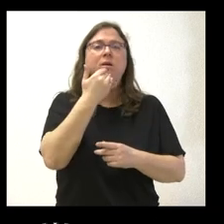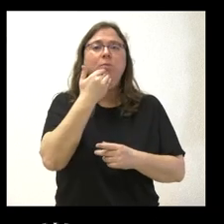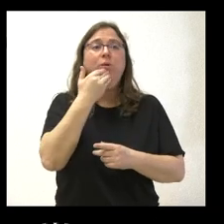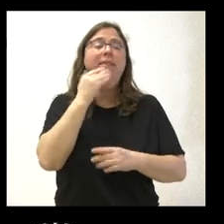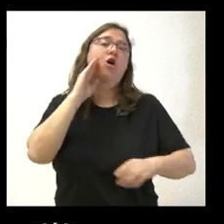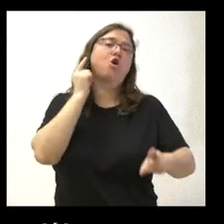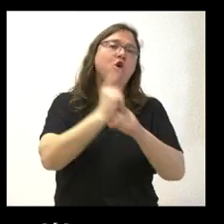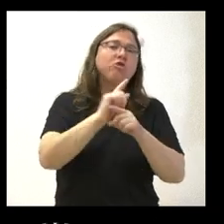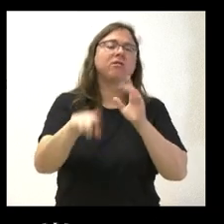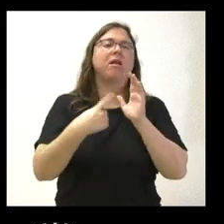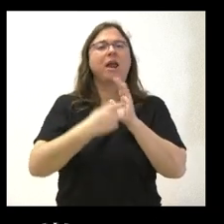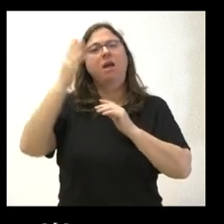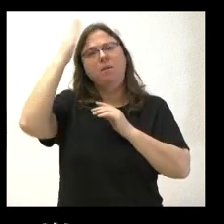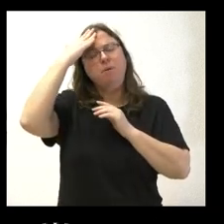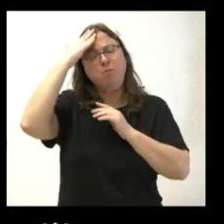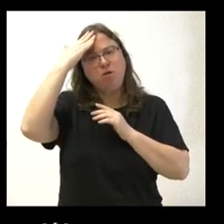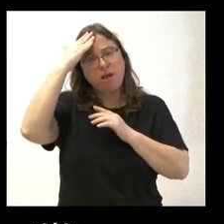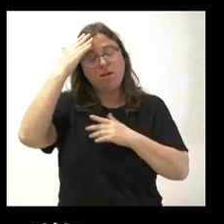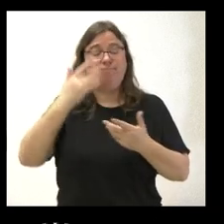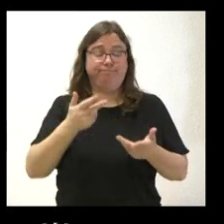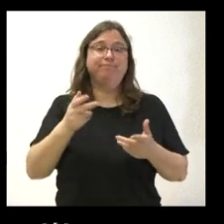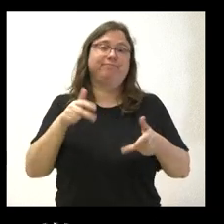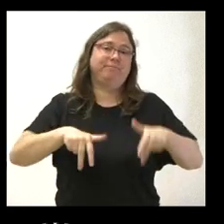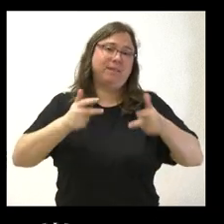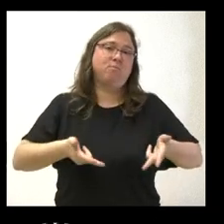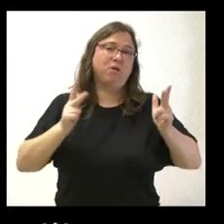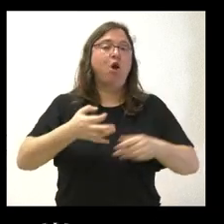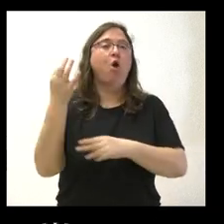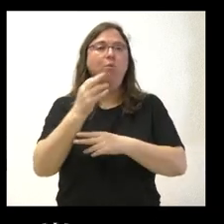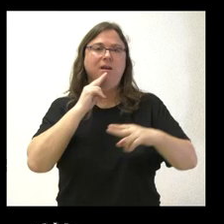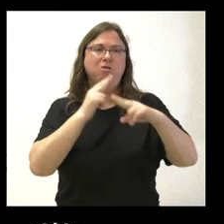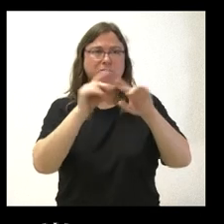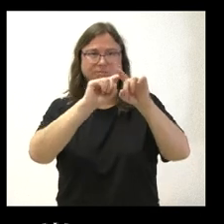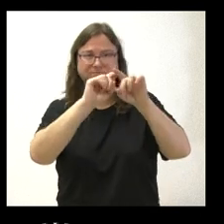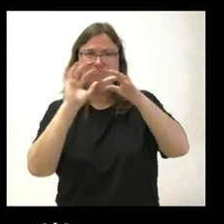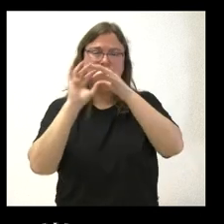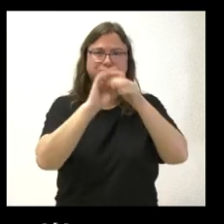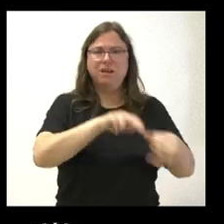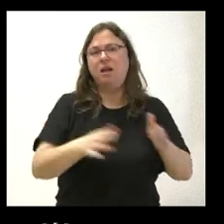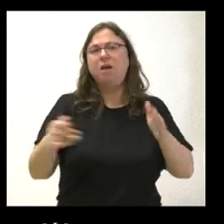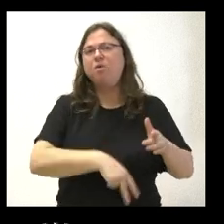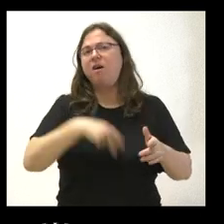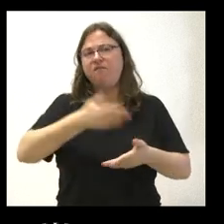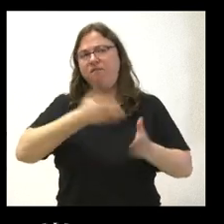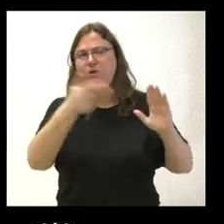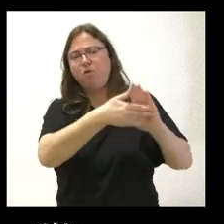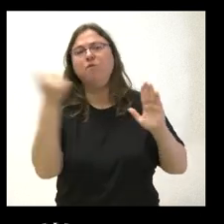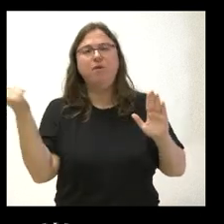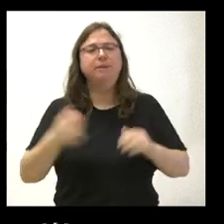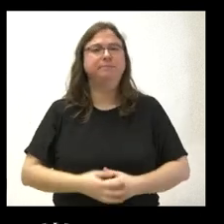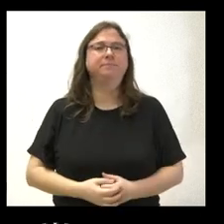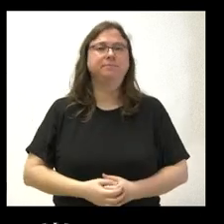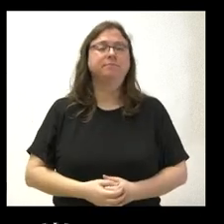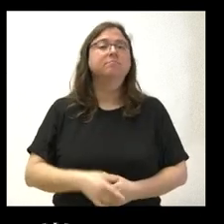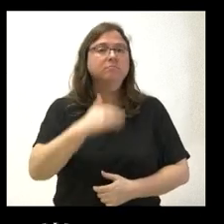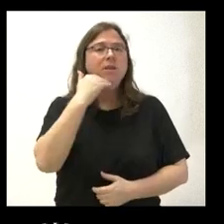memoria democrática que está en vigor y que obliga Pues a retirar este tipo de nomenclaturas oficiales de espacios públicos no